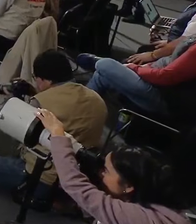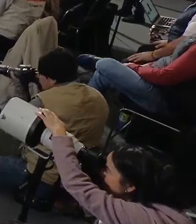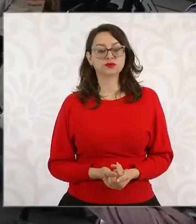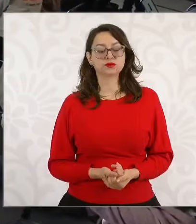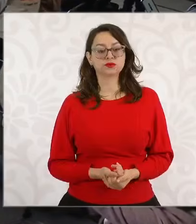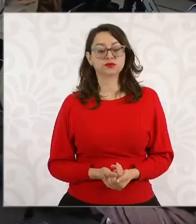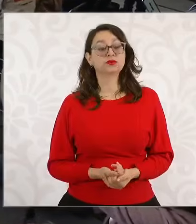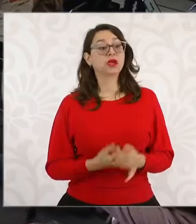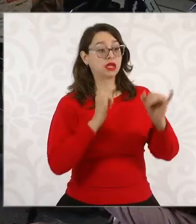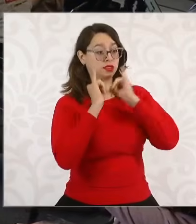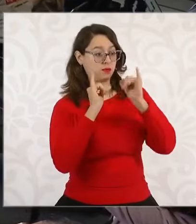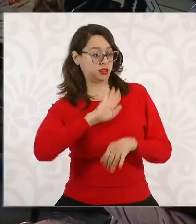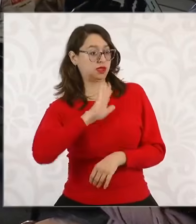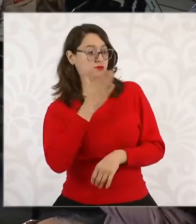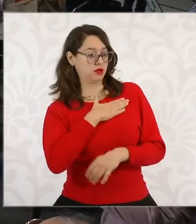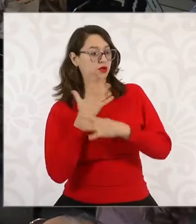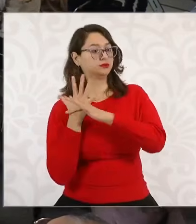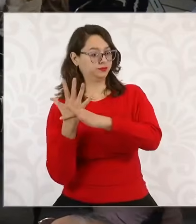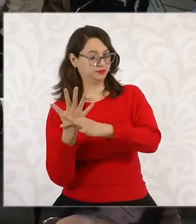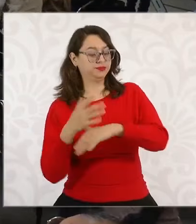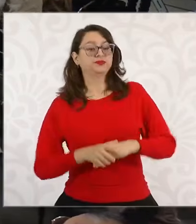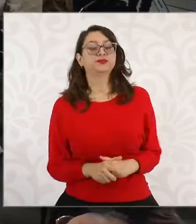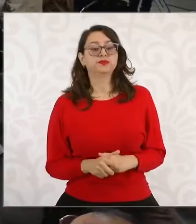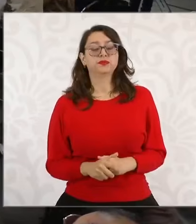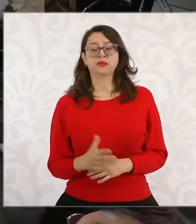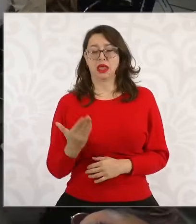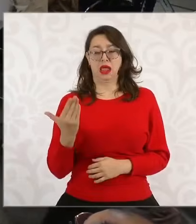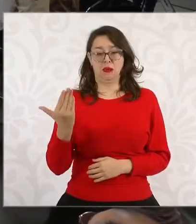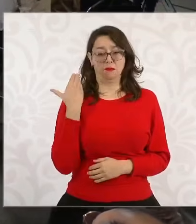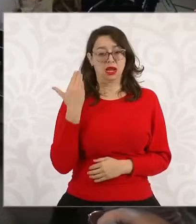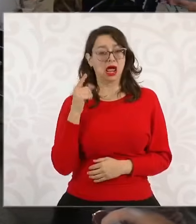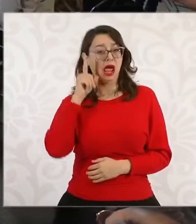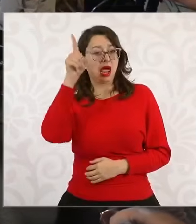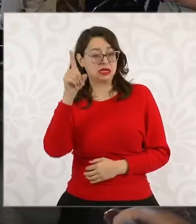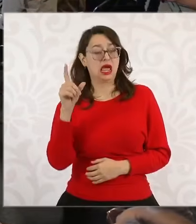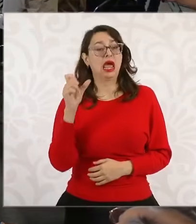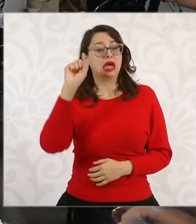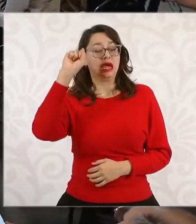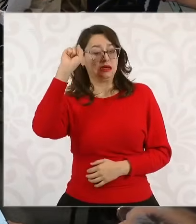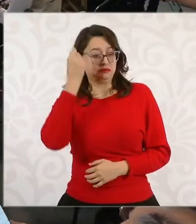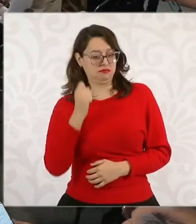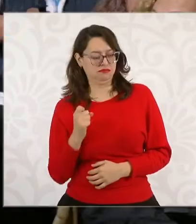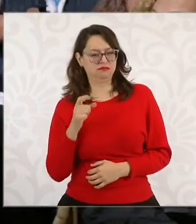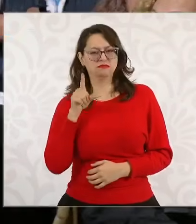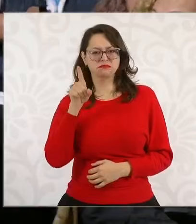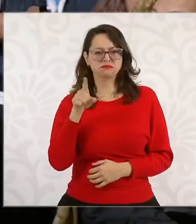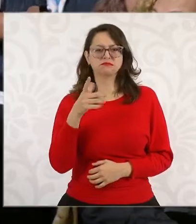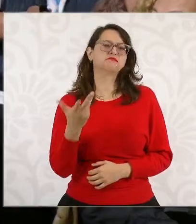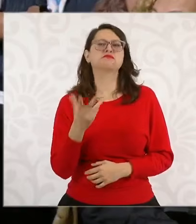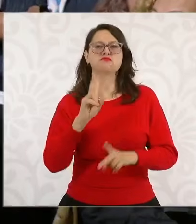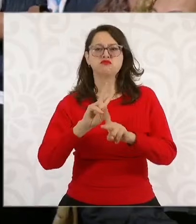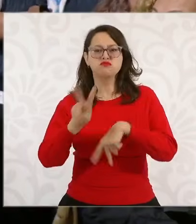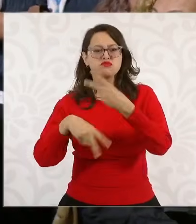Buenos días. Acabo de estar hace unos días en Sinaloa, donde puedo ver que ahí, a pesar de una fuerte presencia militar, sigue